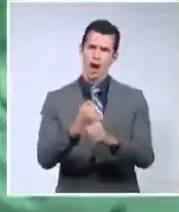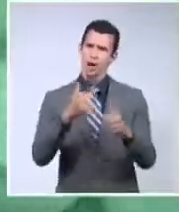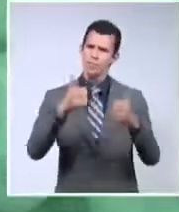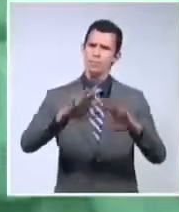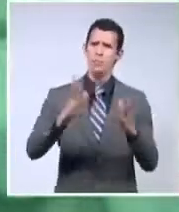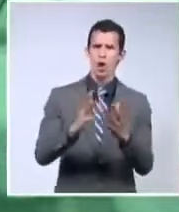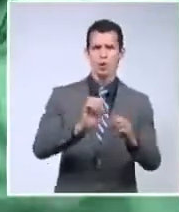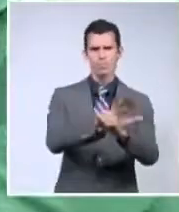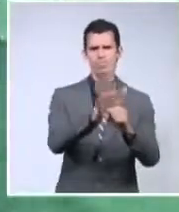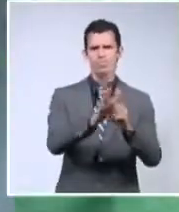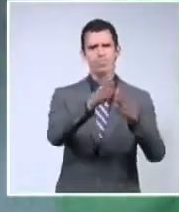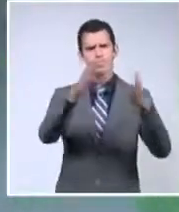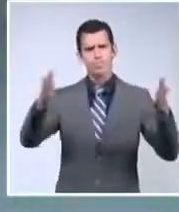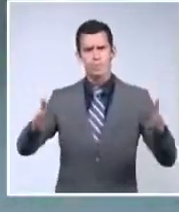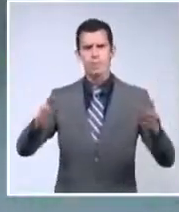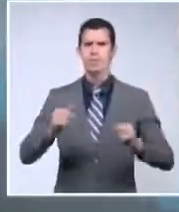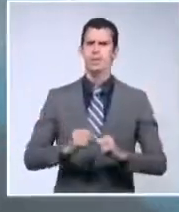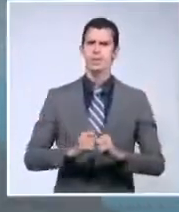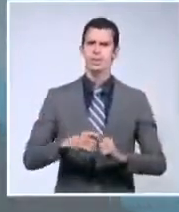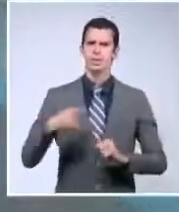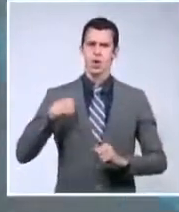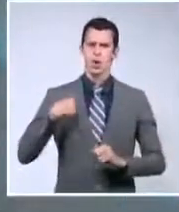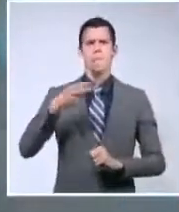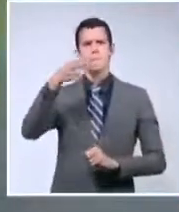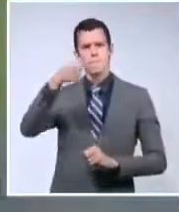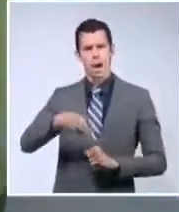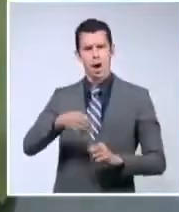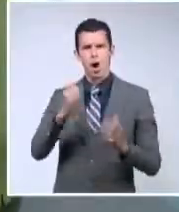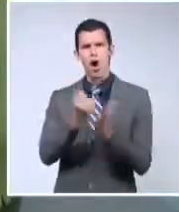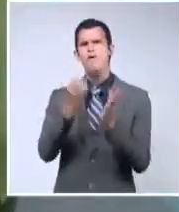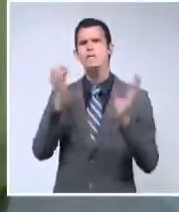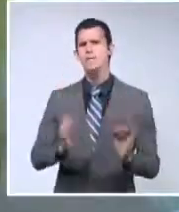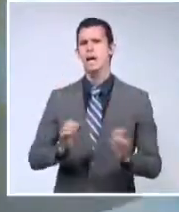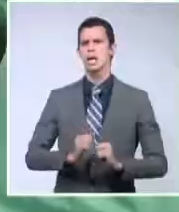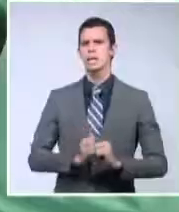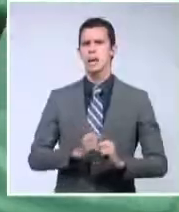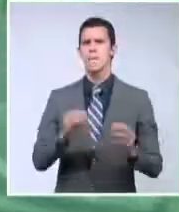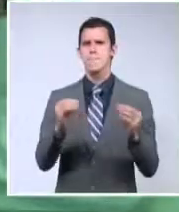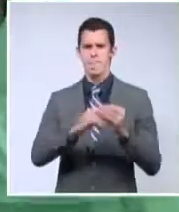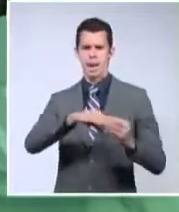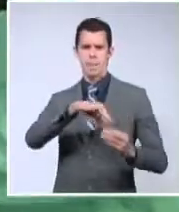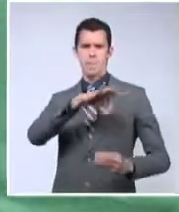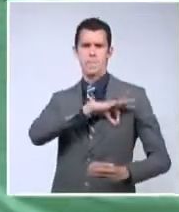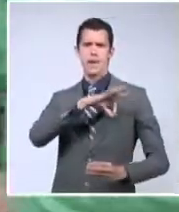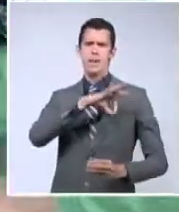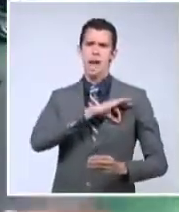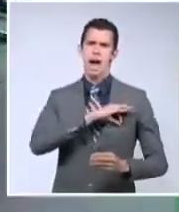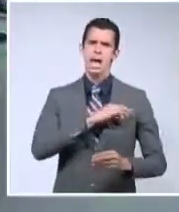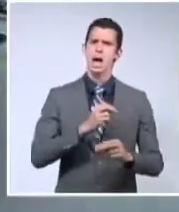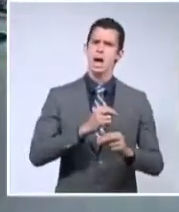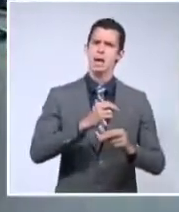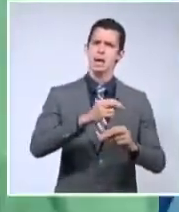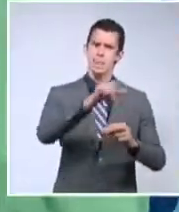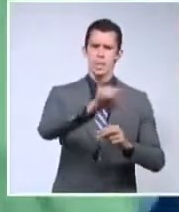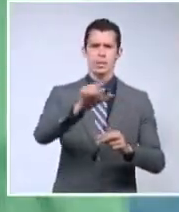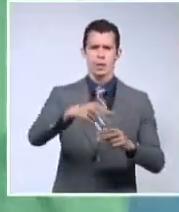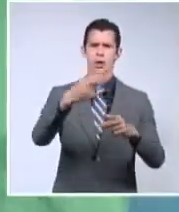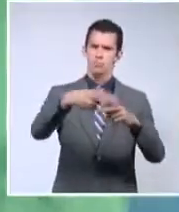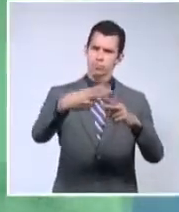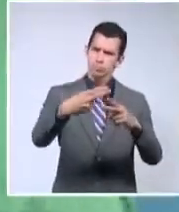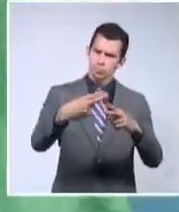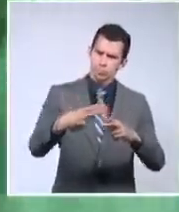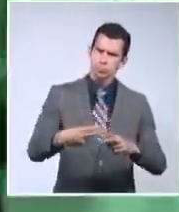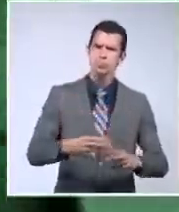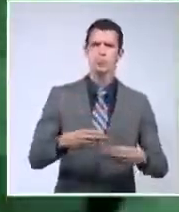ordeno otorgar la distinción por el servicio distinguido en el Ministerio del Interior a los compañeros que se consignan.